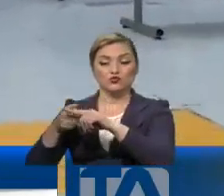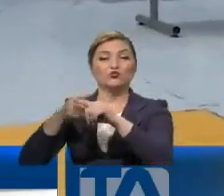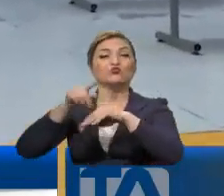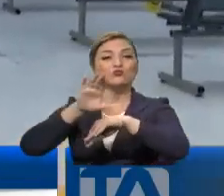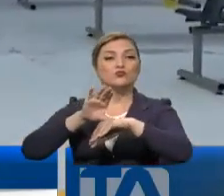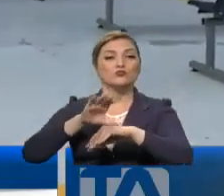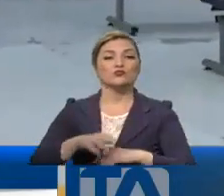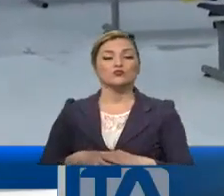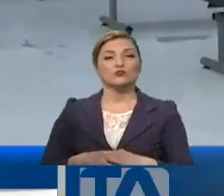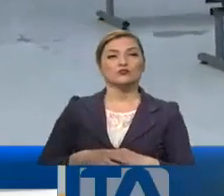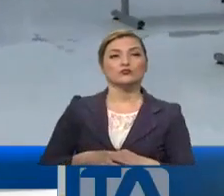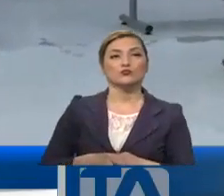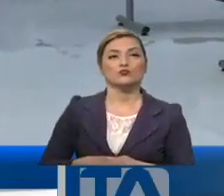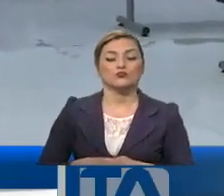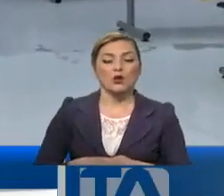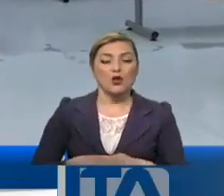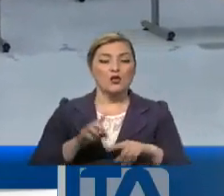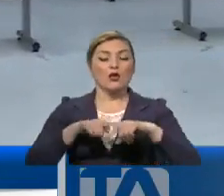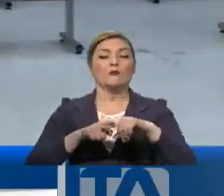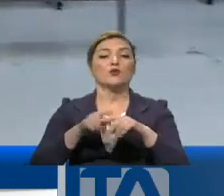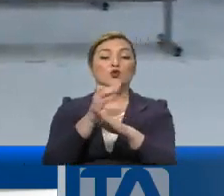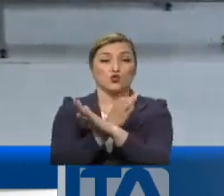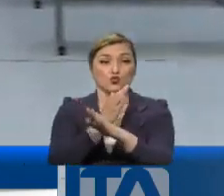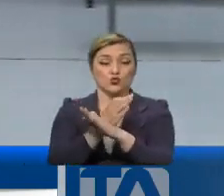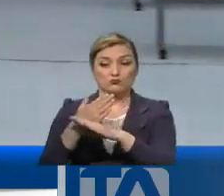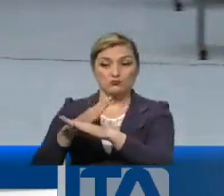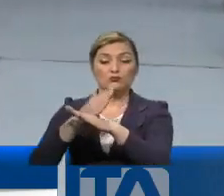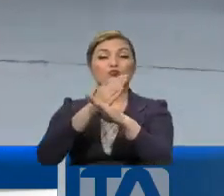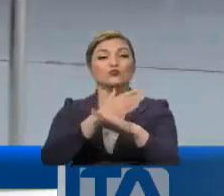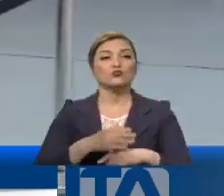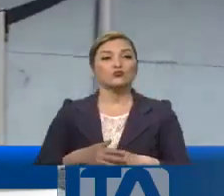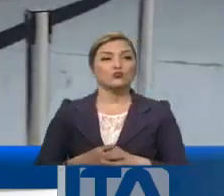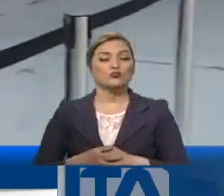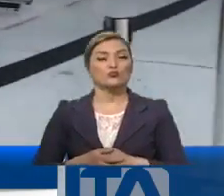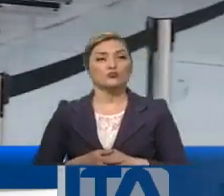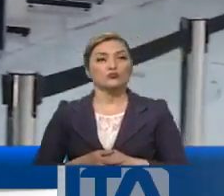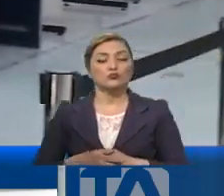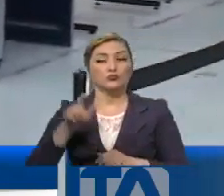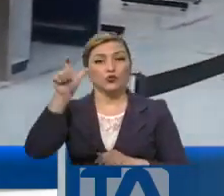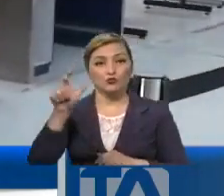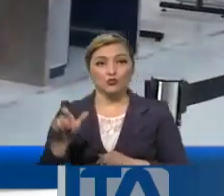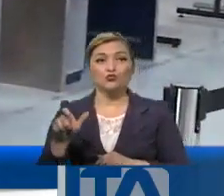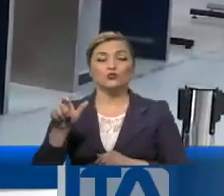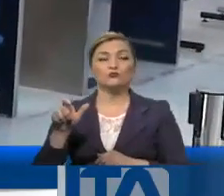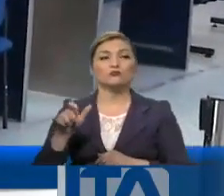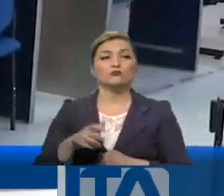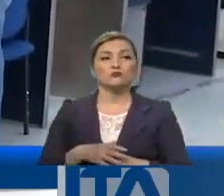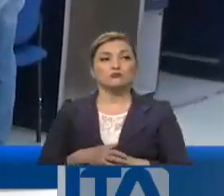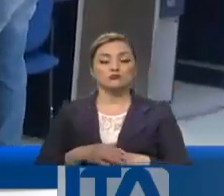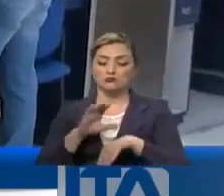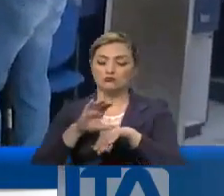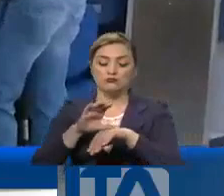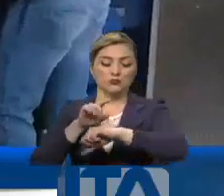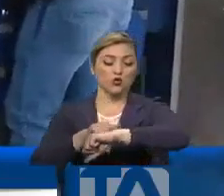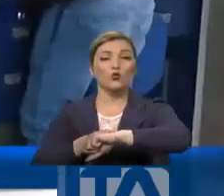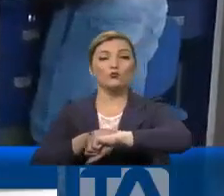porque tenemos restricción de acuerdo a los turnos que hemos asignado, sino también la garantía de que la persona va a estar en el centro en la